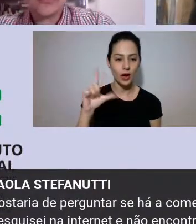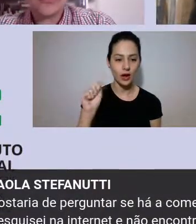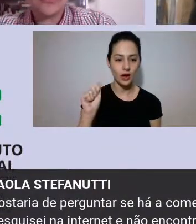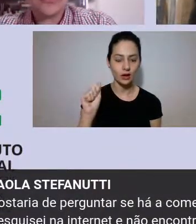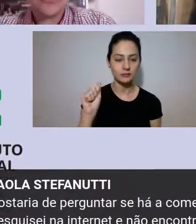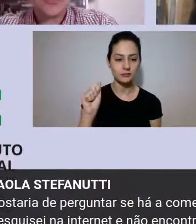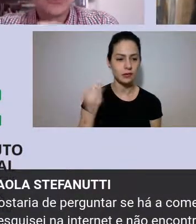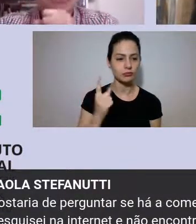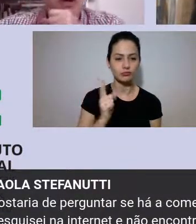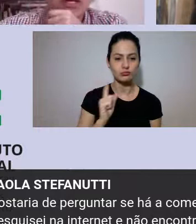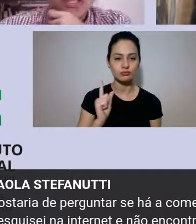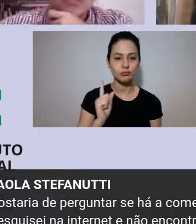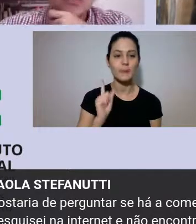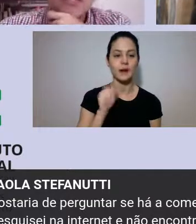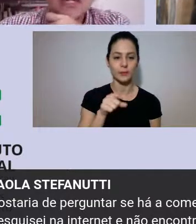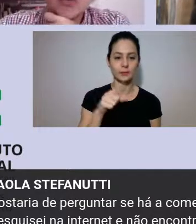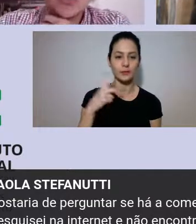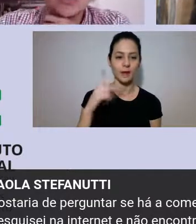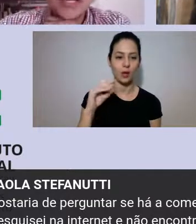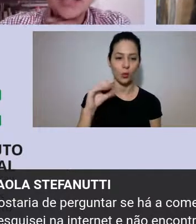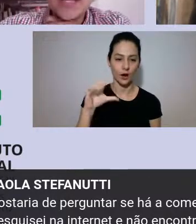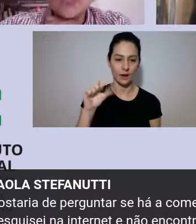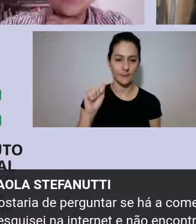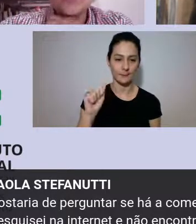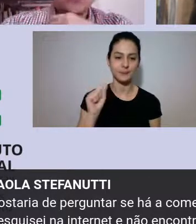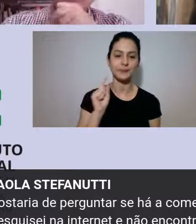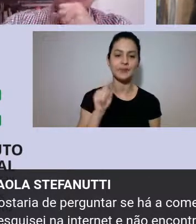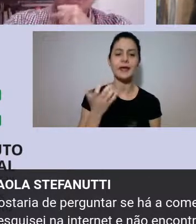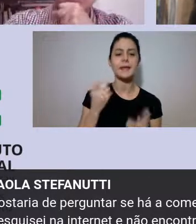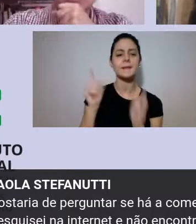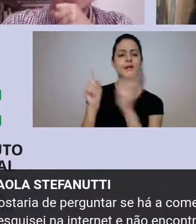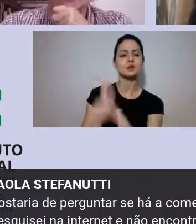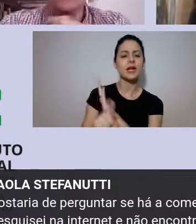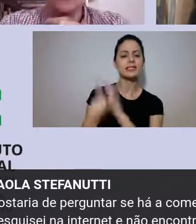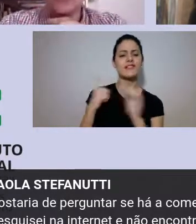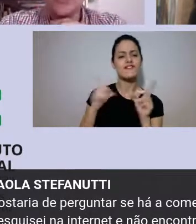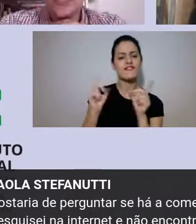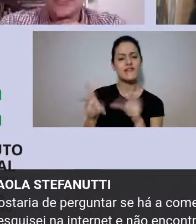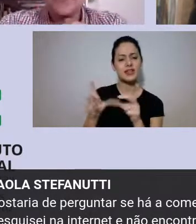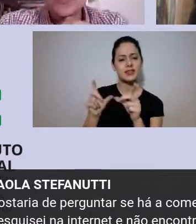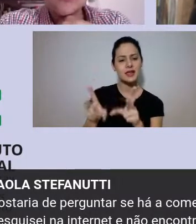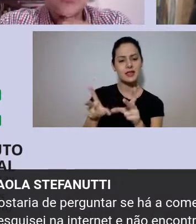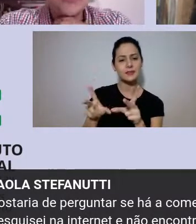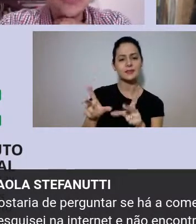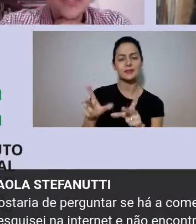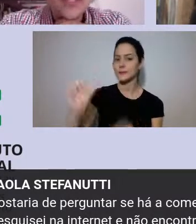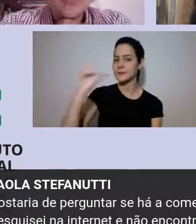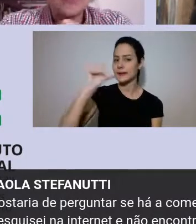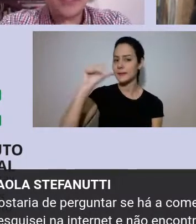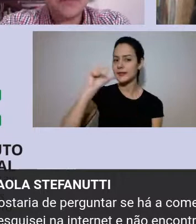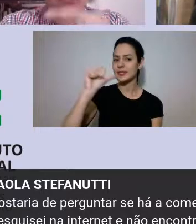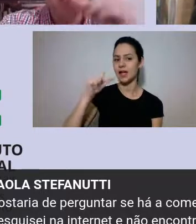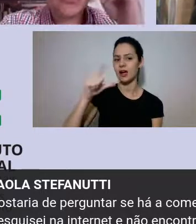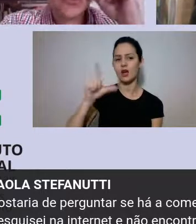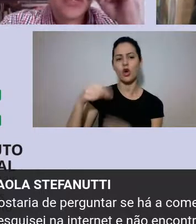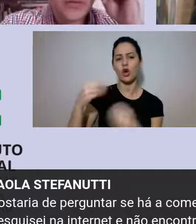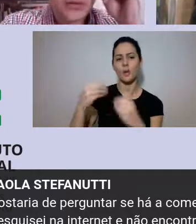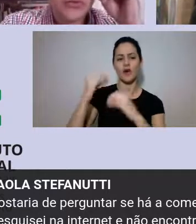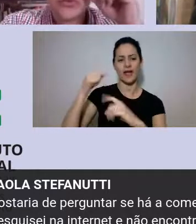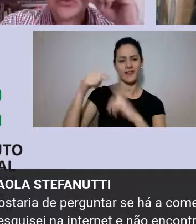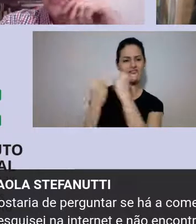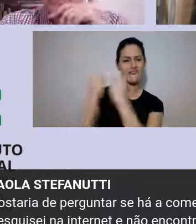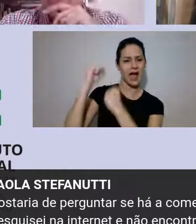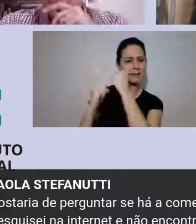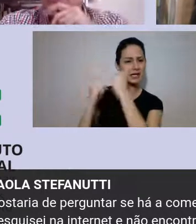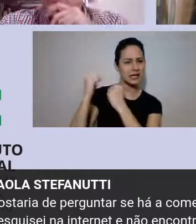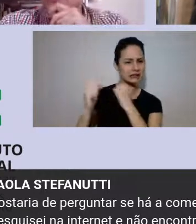primeiro? Isso, Paula. Gostaria de perguntar se há comercialização do pulque de forma industrial, porque ela pesquisou e não